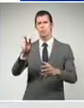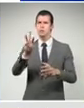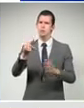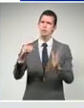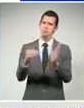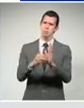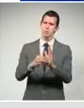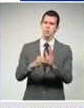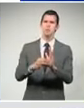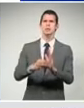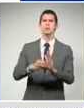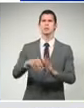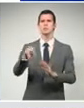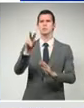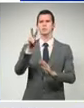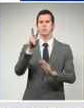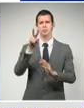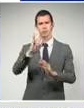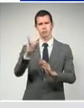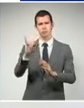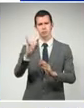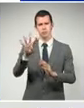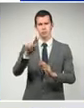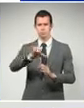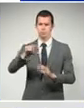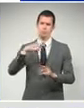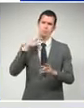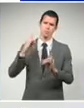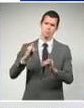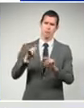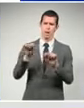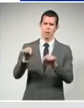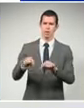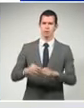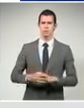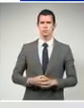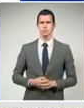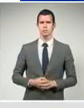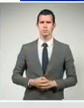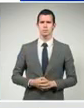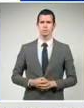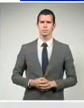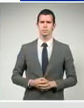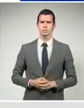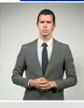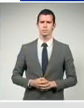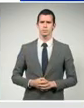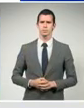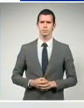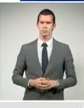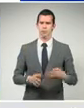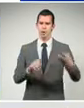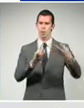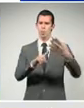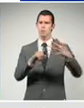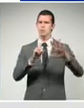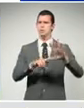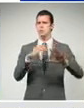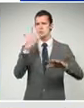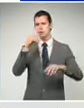203.664 que han fallecido en este país. Finalmente los dos, cuarto y quinto lugar, India con